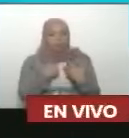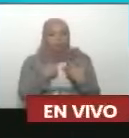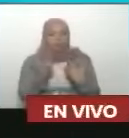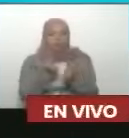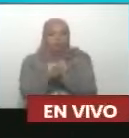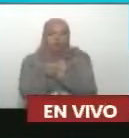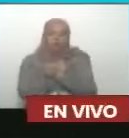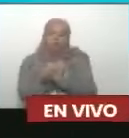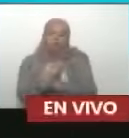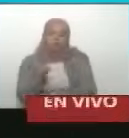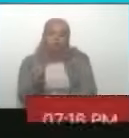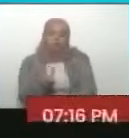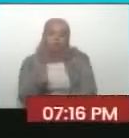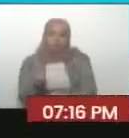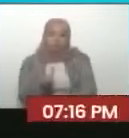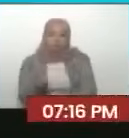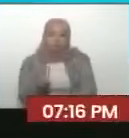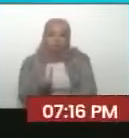su amor por Venezuela.